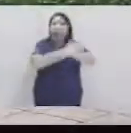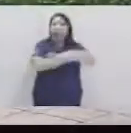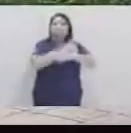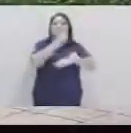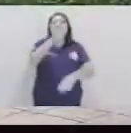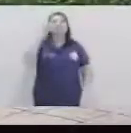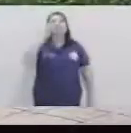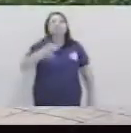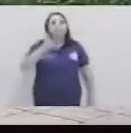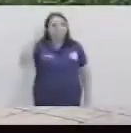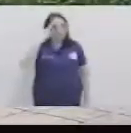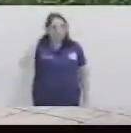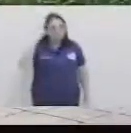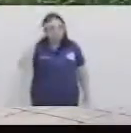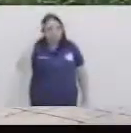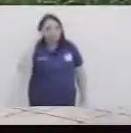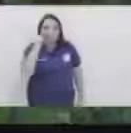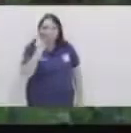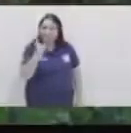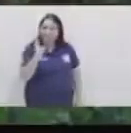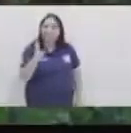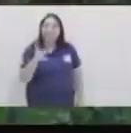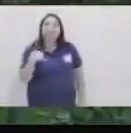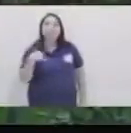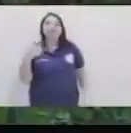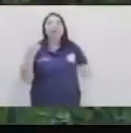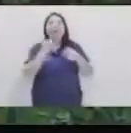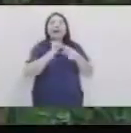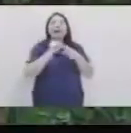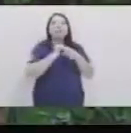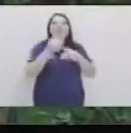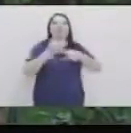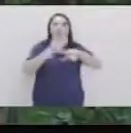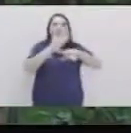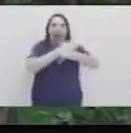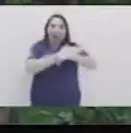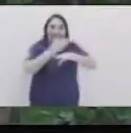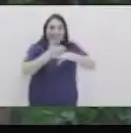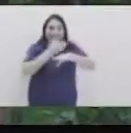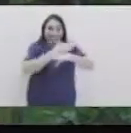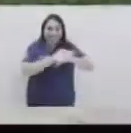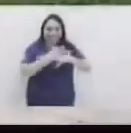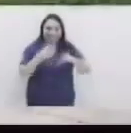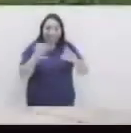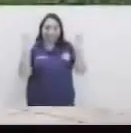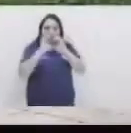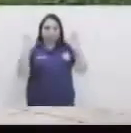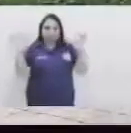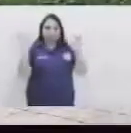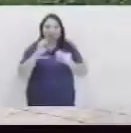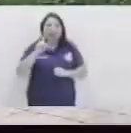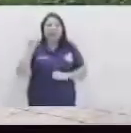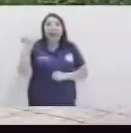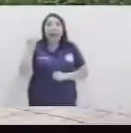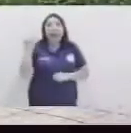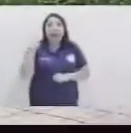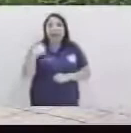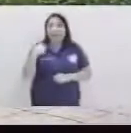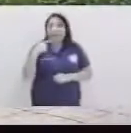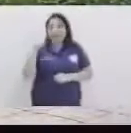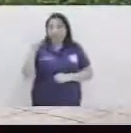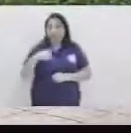déjenme recordarles que vamos a realizar nuestro calentamiento para evitar lesiones en la parte principal. Como yo estoy fuera de mi